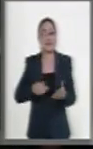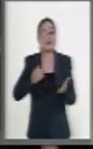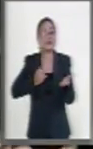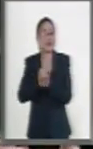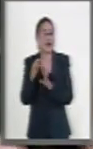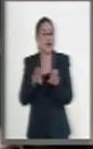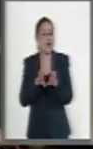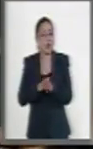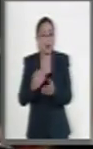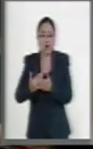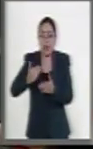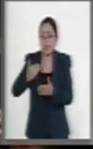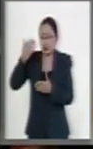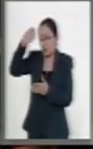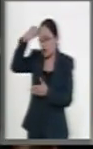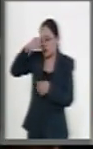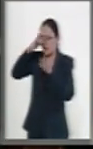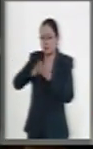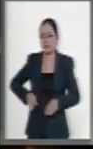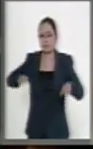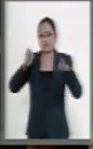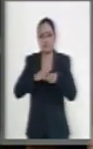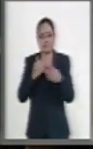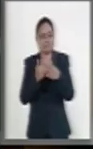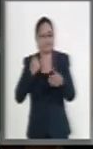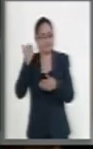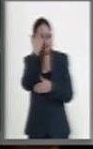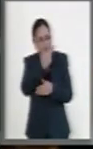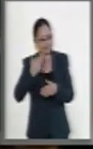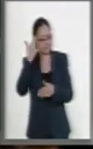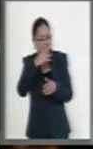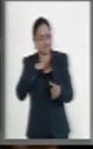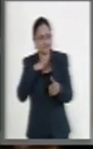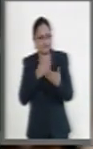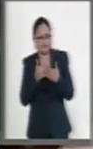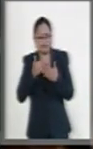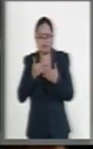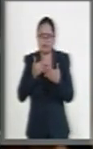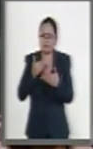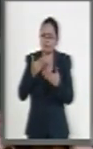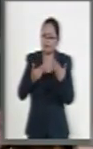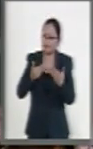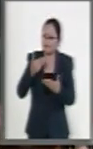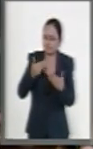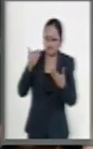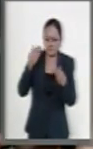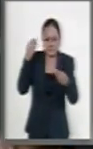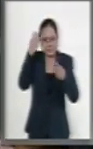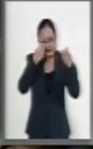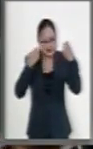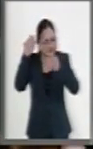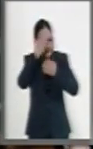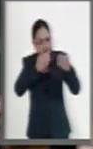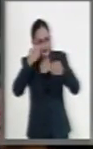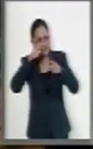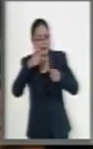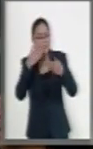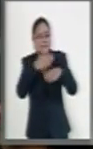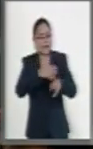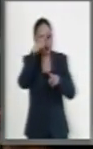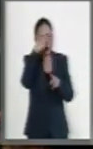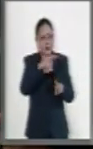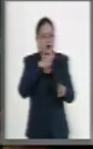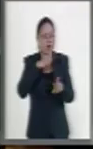de opiniones relevantes, de un análisis sensudo, de un análisis a detalle por parte del Banco de México, en